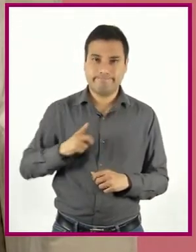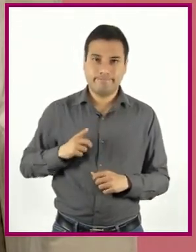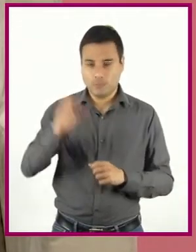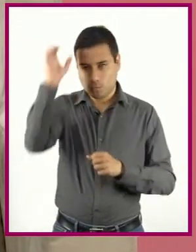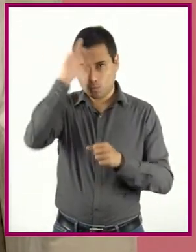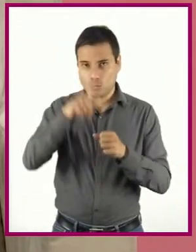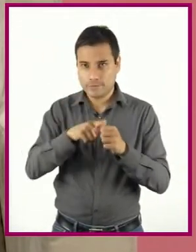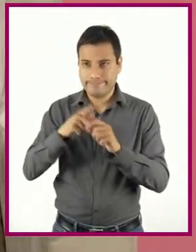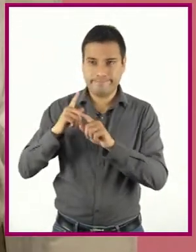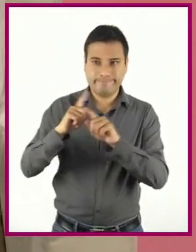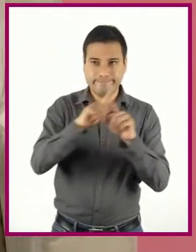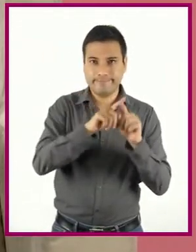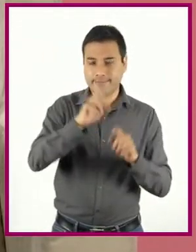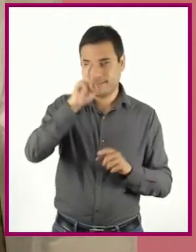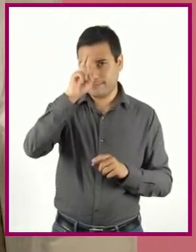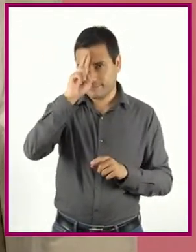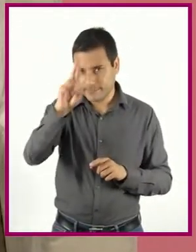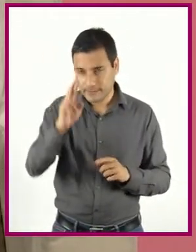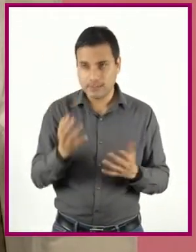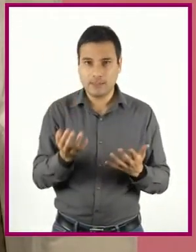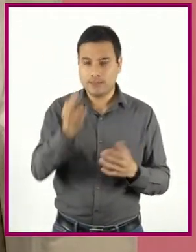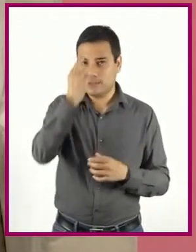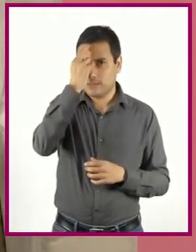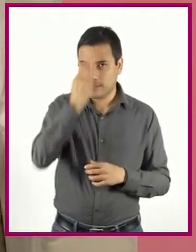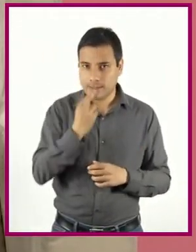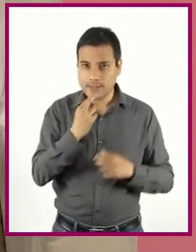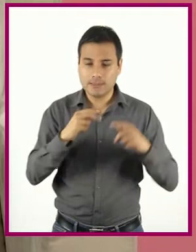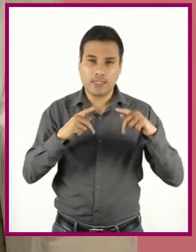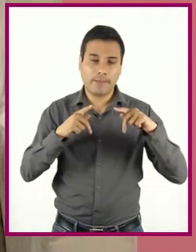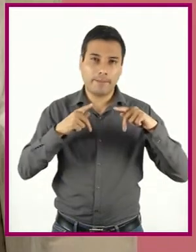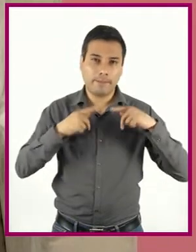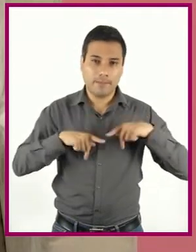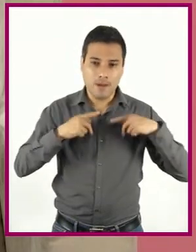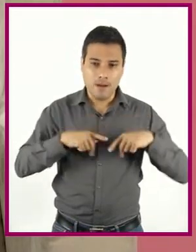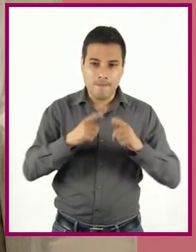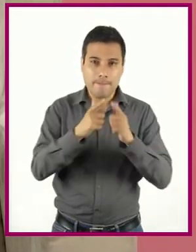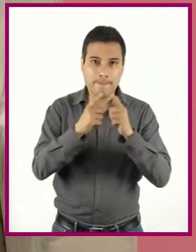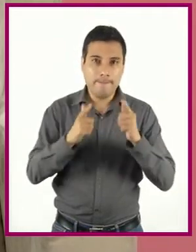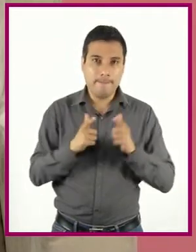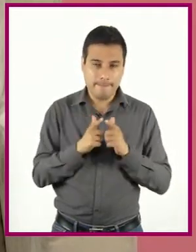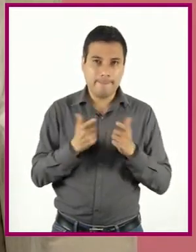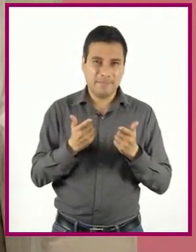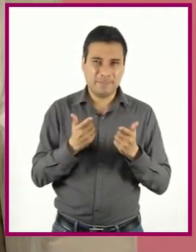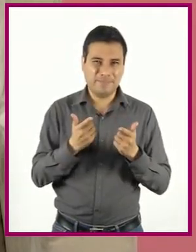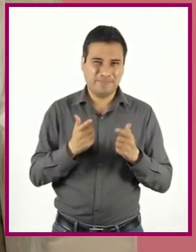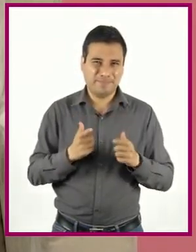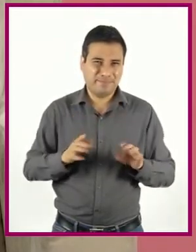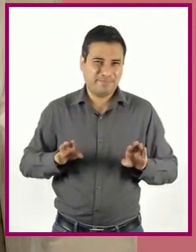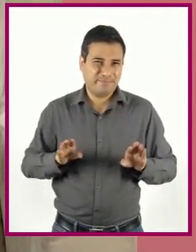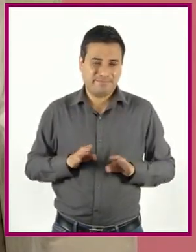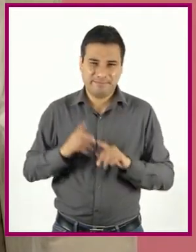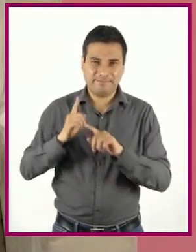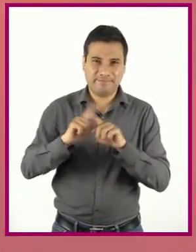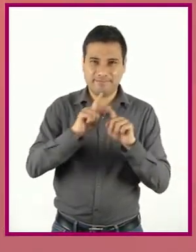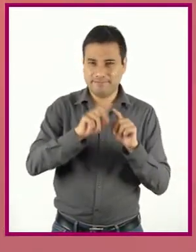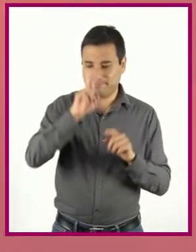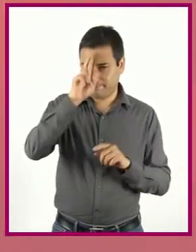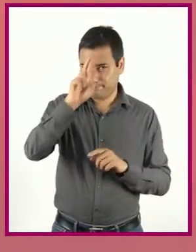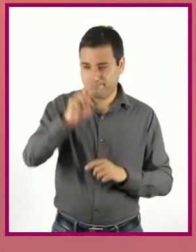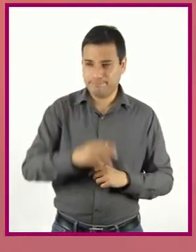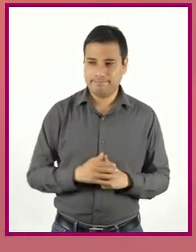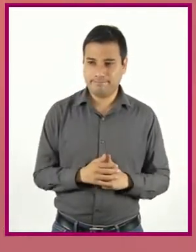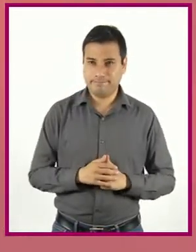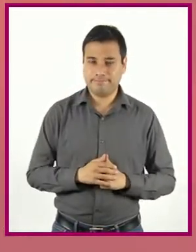diferentes culturas, a las etnias, a las personas o incluso a grupos particulares de personas.